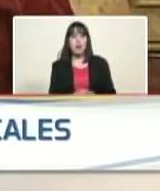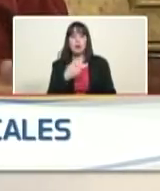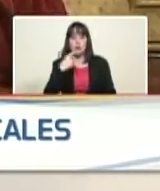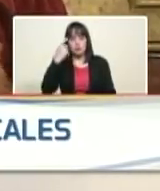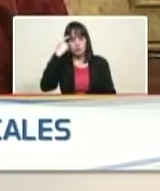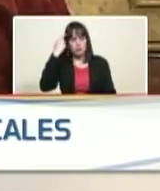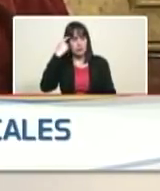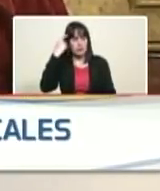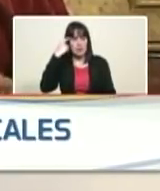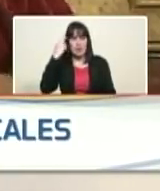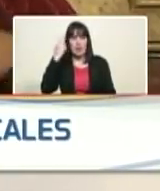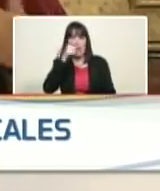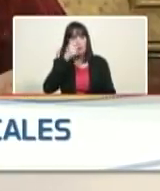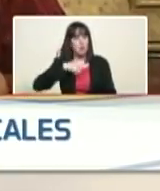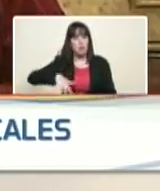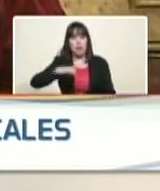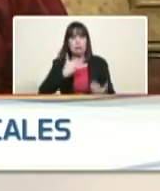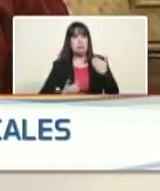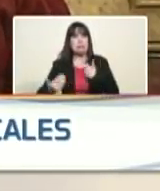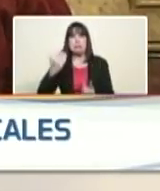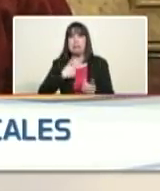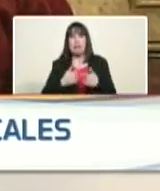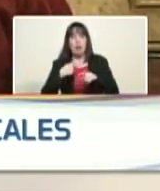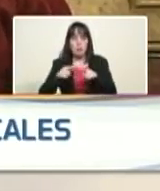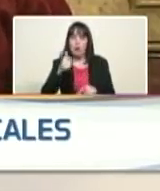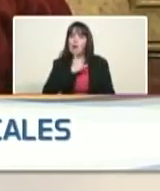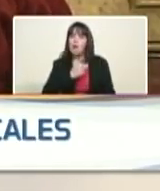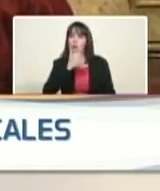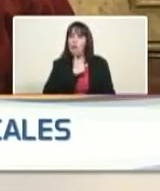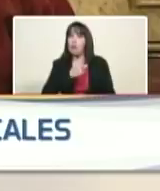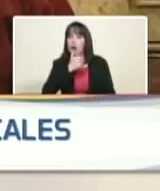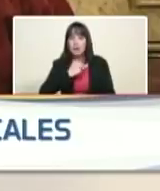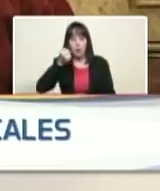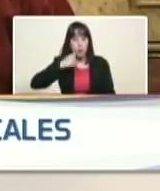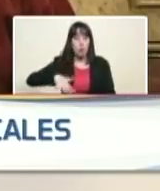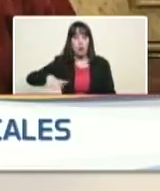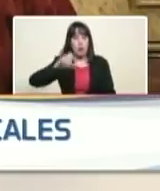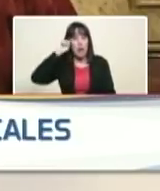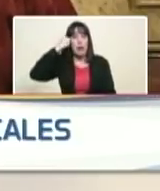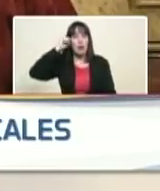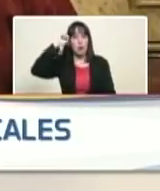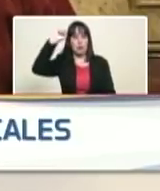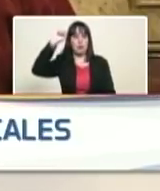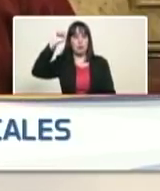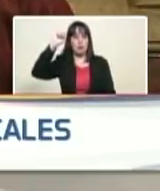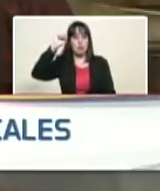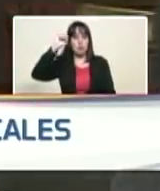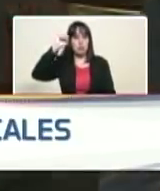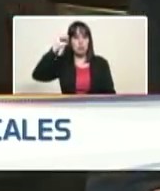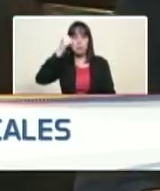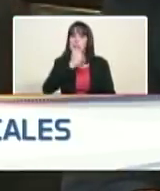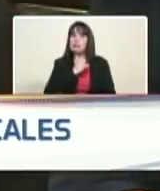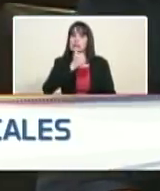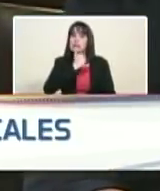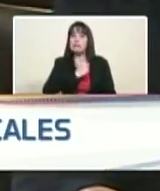Yo sé lo que ha sufrido el pueblo, lo que ha resistido el pueblo. Nuestro pueblo es heroico en esa